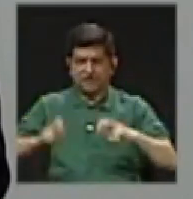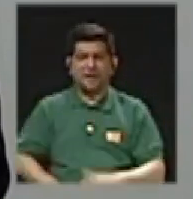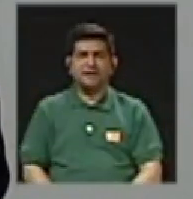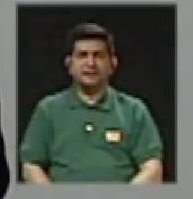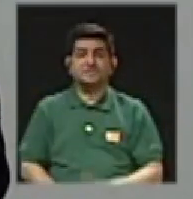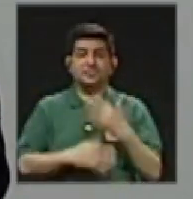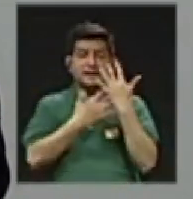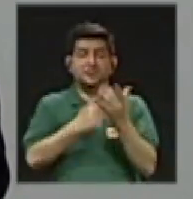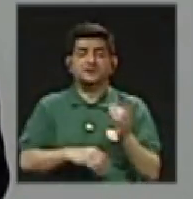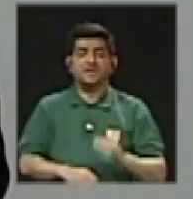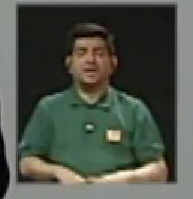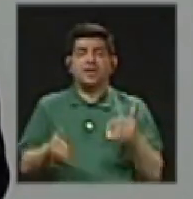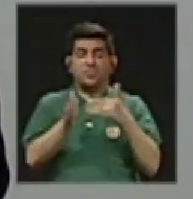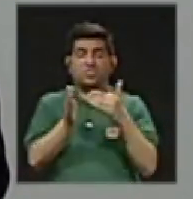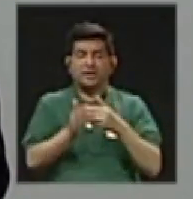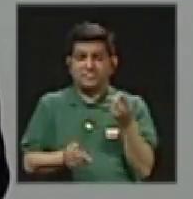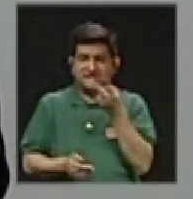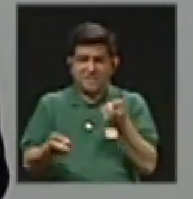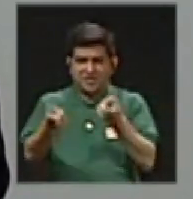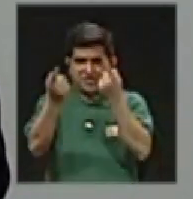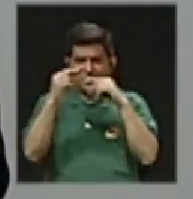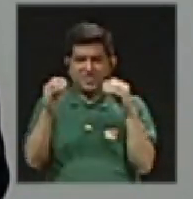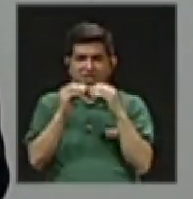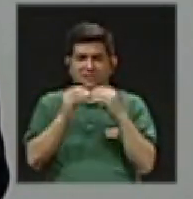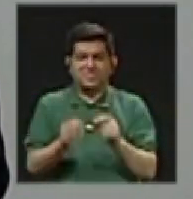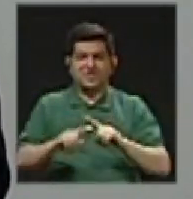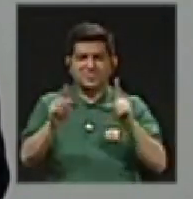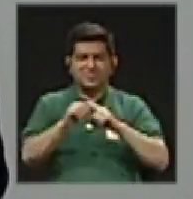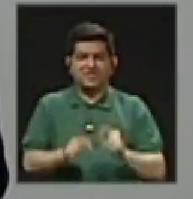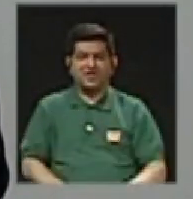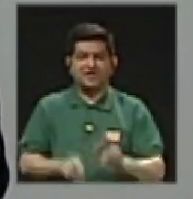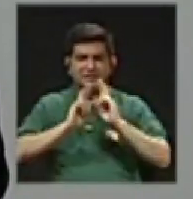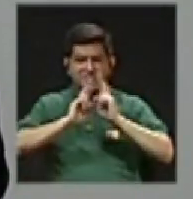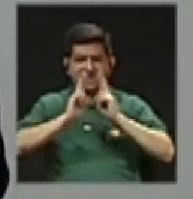esperamos algún día volverlos a tener a ustedes con más productos y más